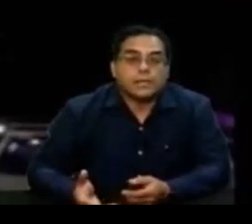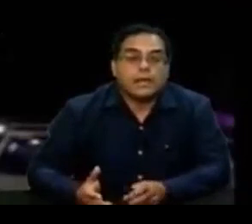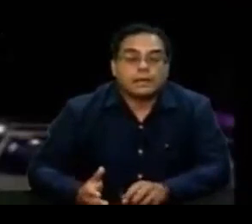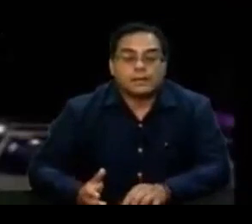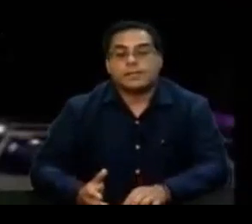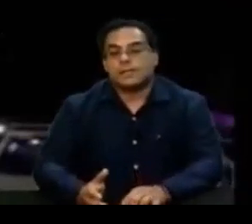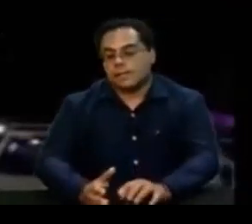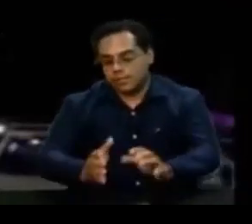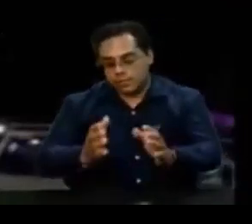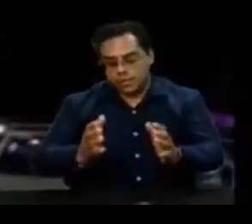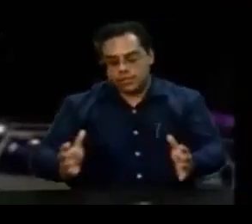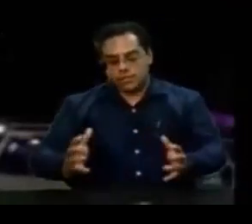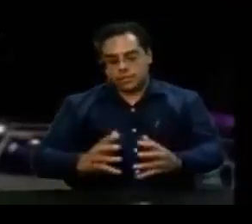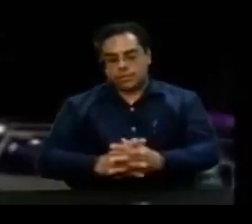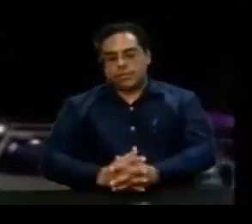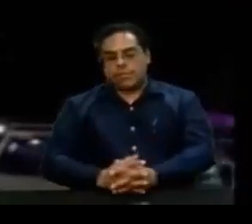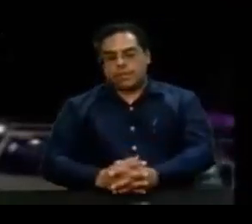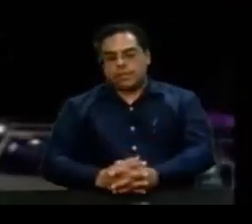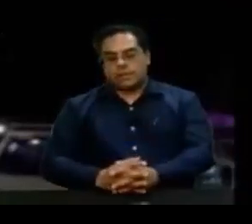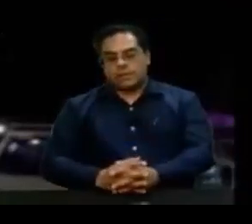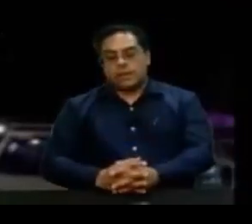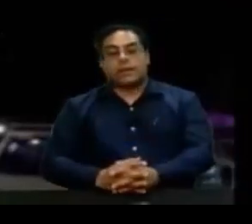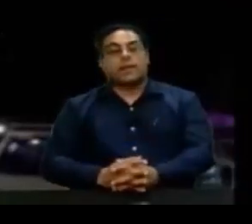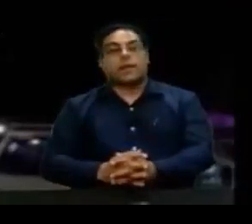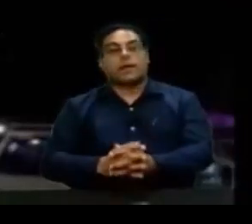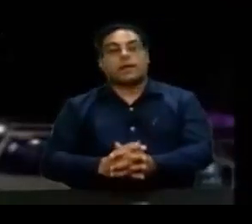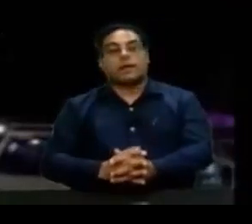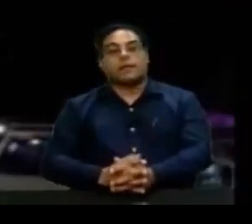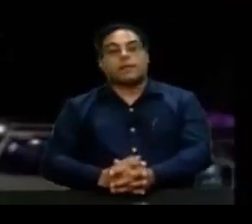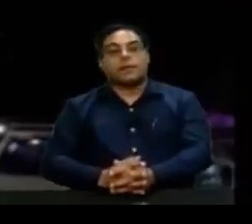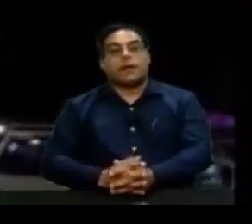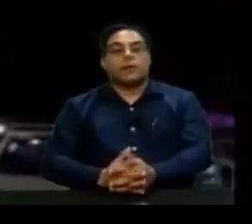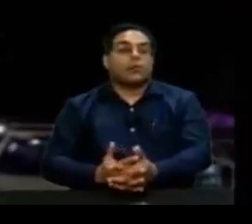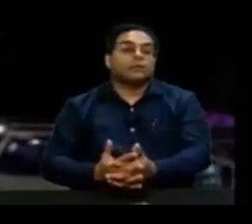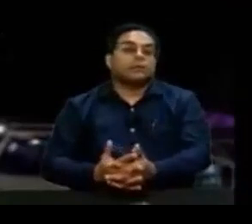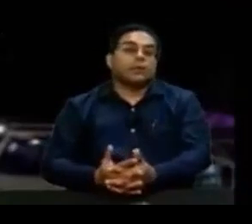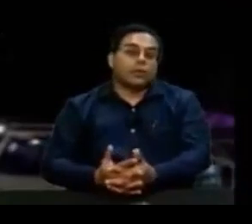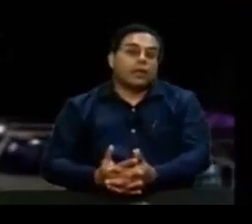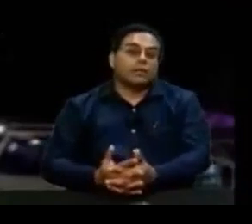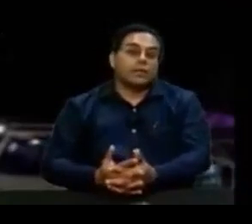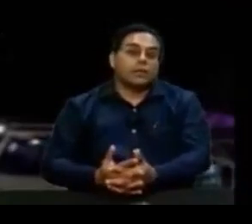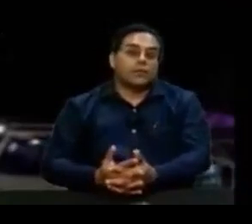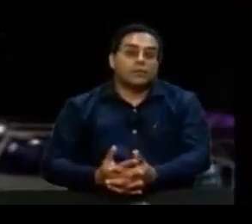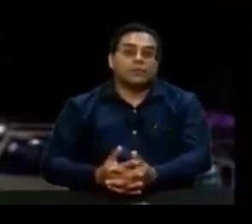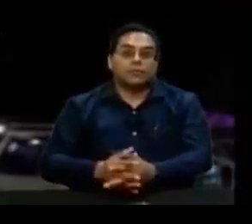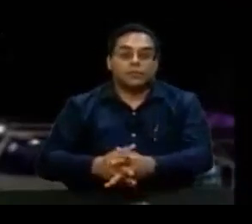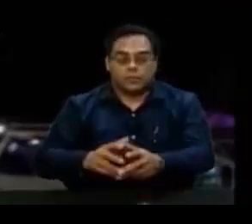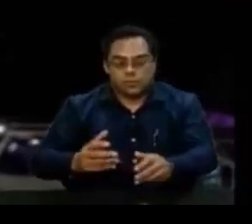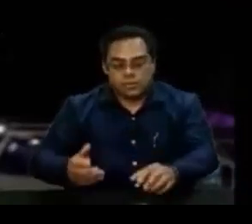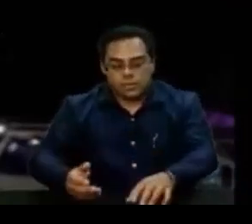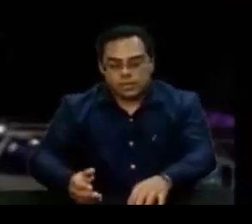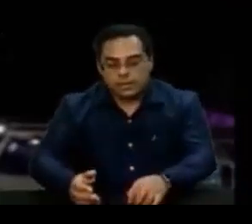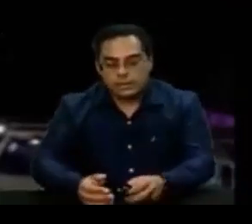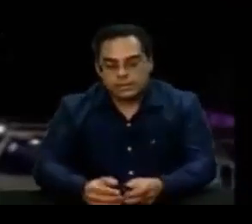hacen a través, sabemos que hay unas líneas de Langre, arrugas naturales del cuerpo, ¿no?